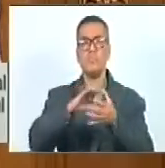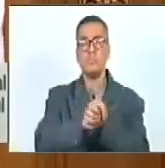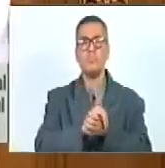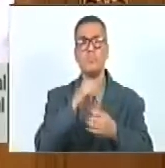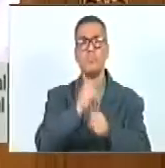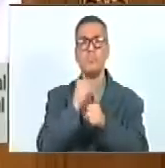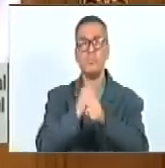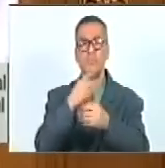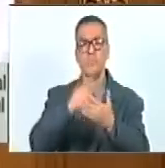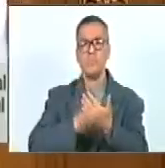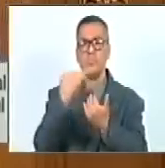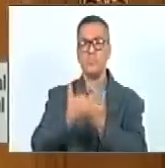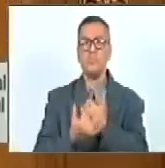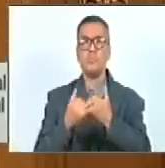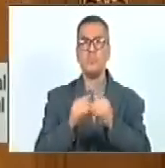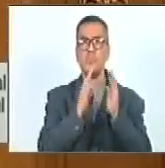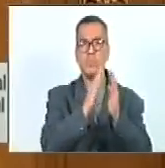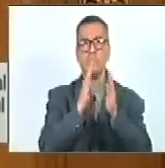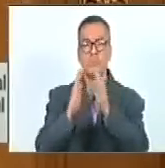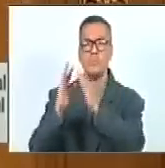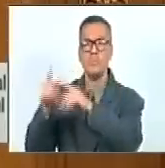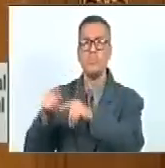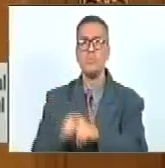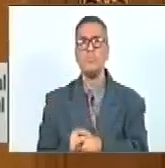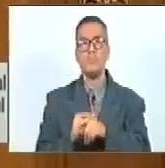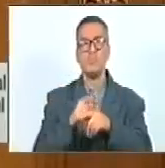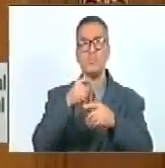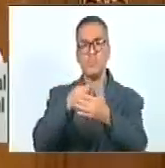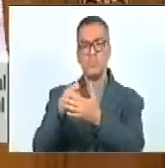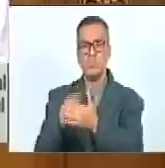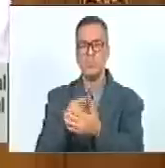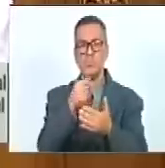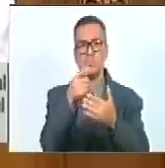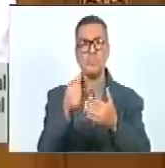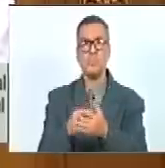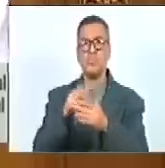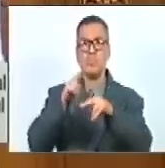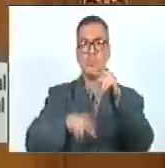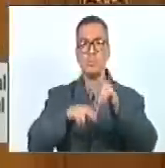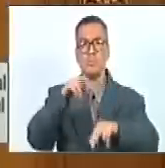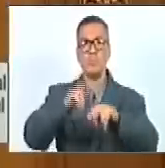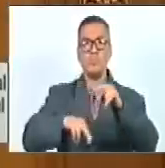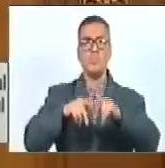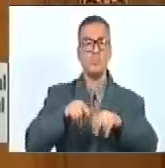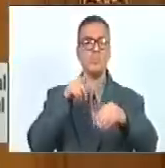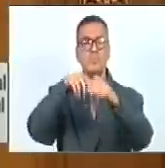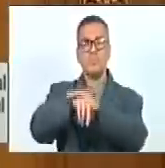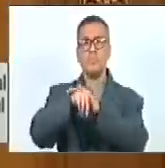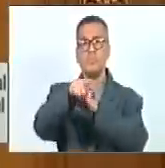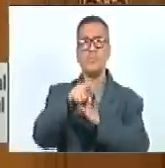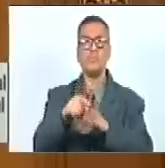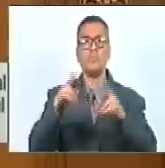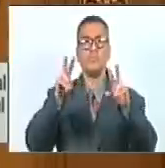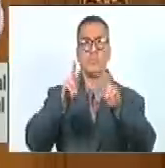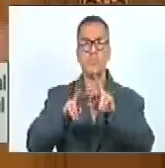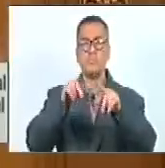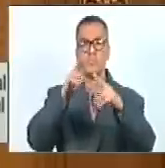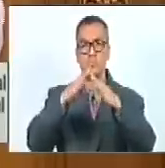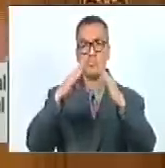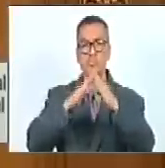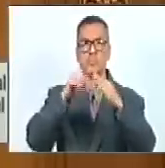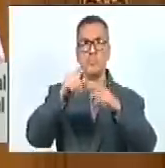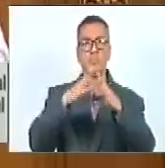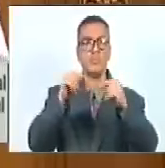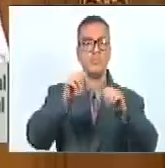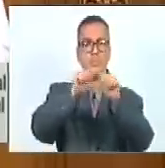en la planificación, organización, financiamiento, construcción y acceso de la vivienda mediante